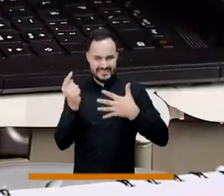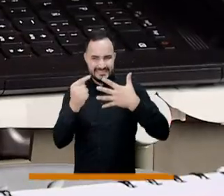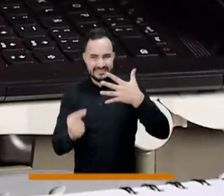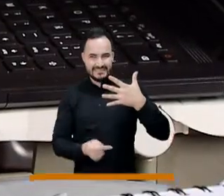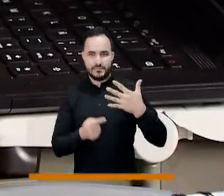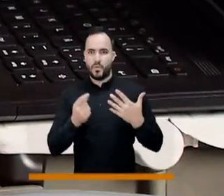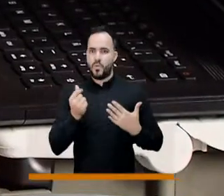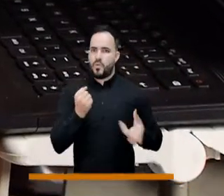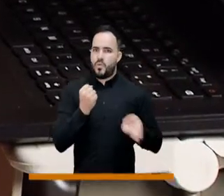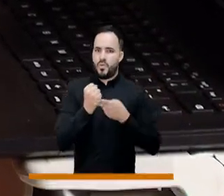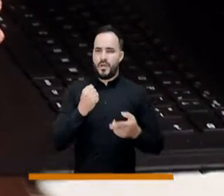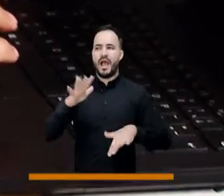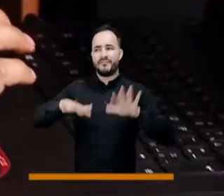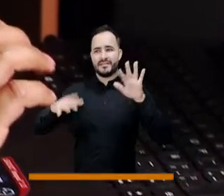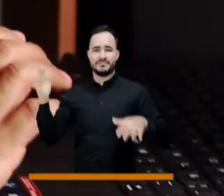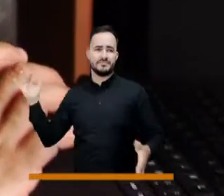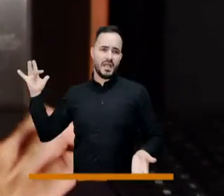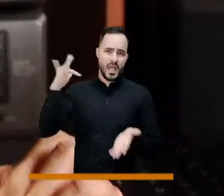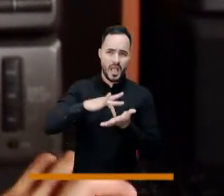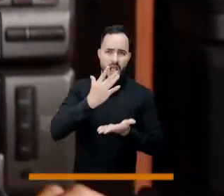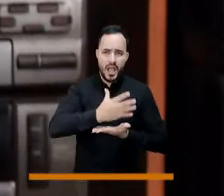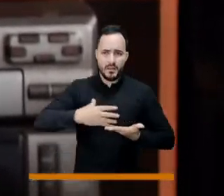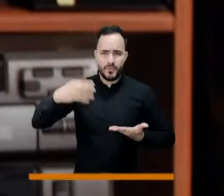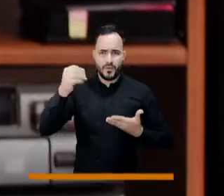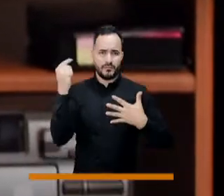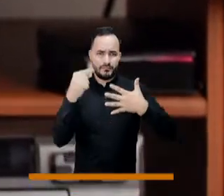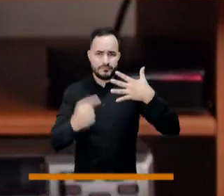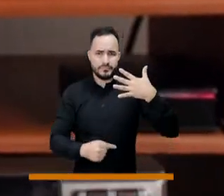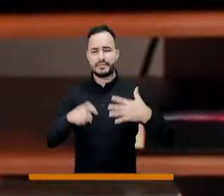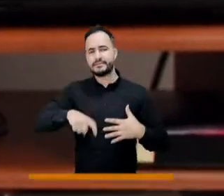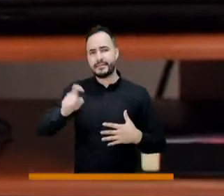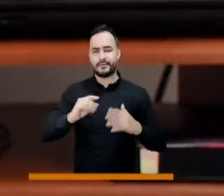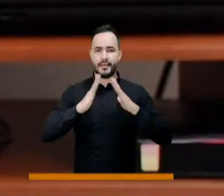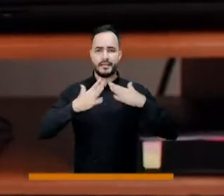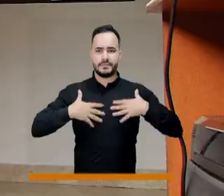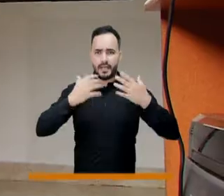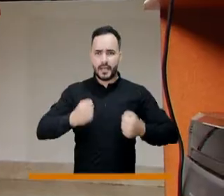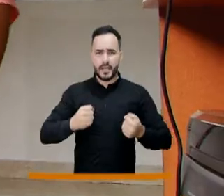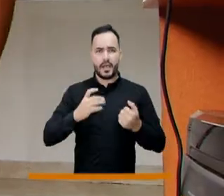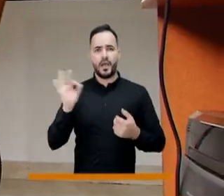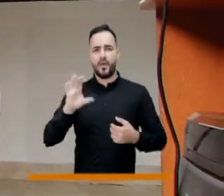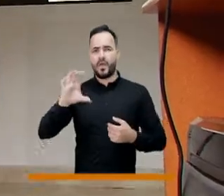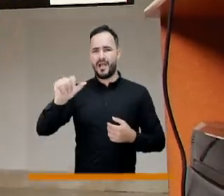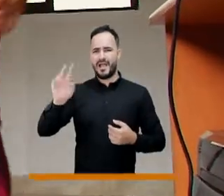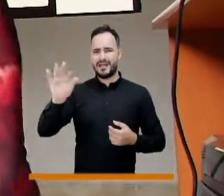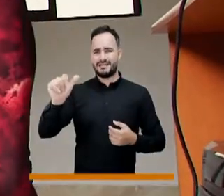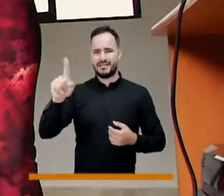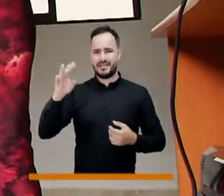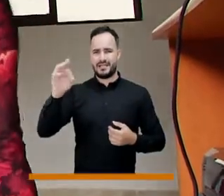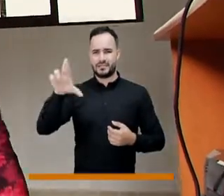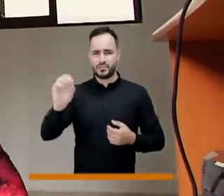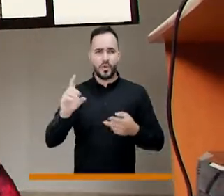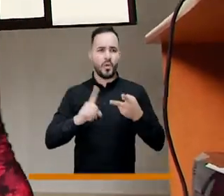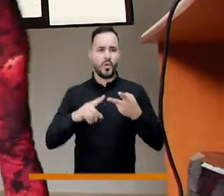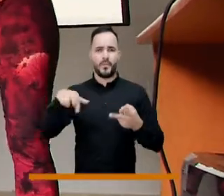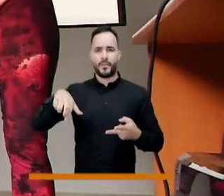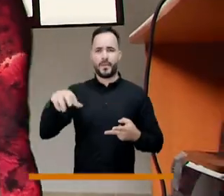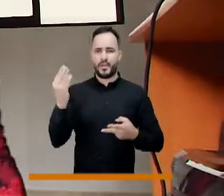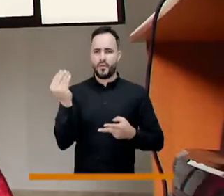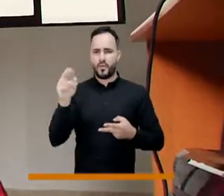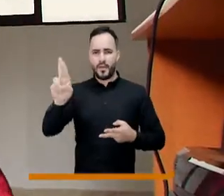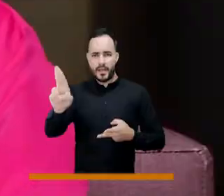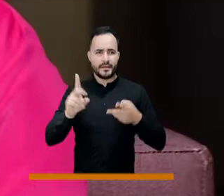que trasladar hasta el centro de la Alpujarra para hacer un trámite, por ejemplo, de catastro, o para hacer un PQR, hacer